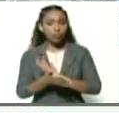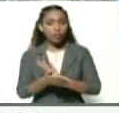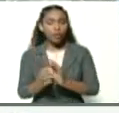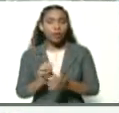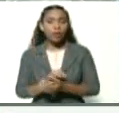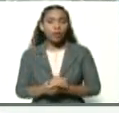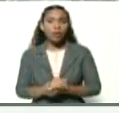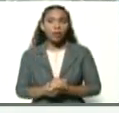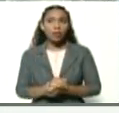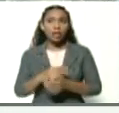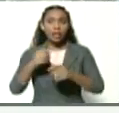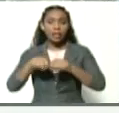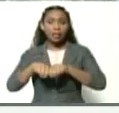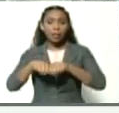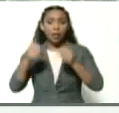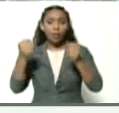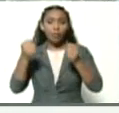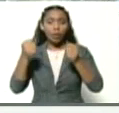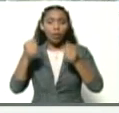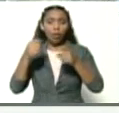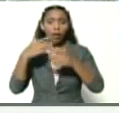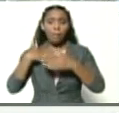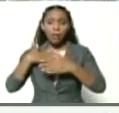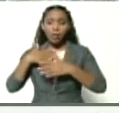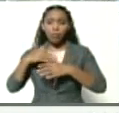Me rompió, mira, el tapaboca.